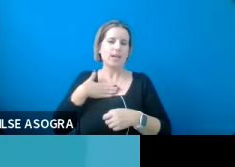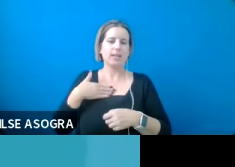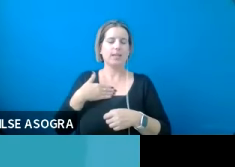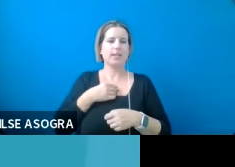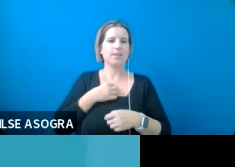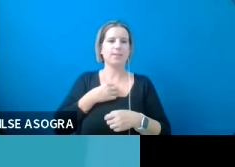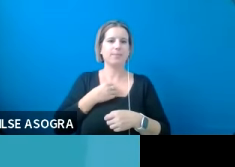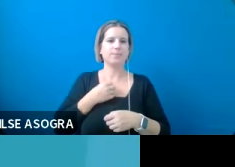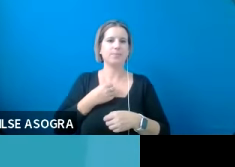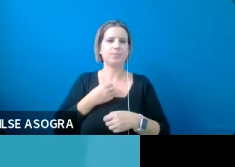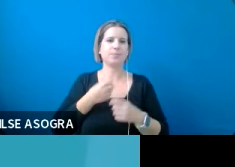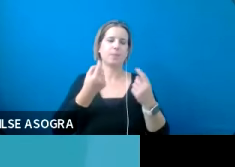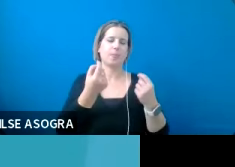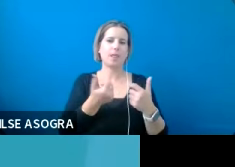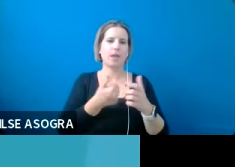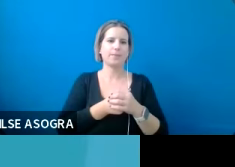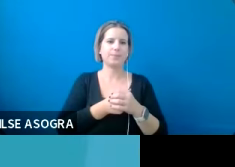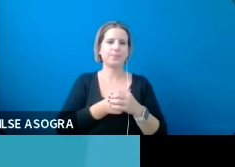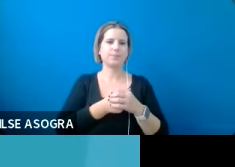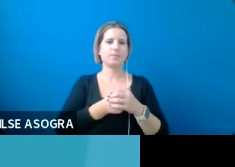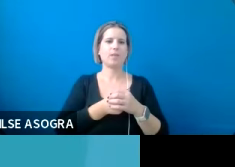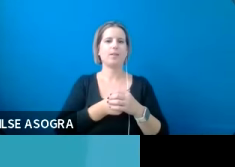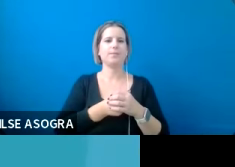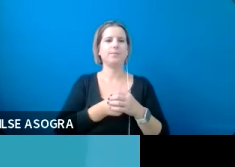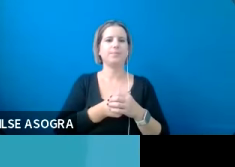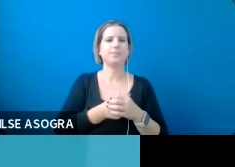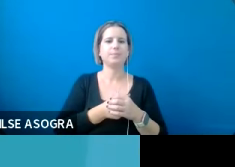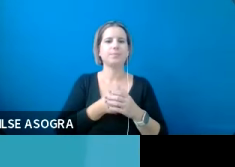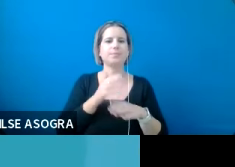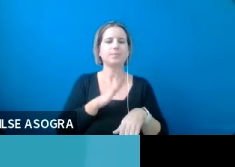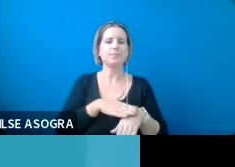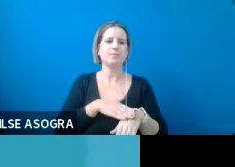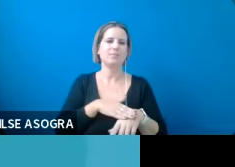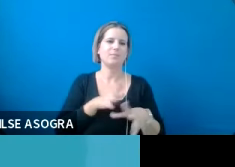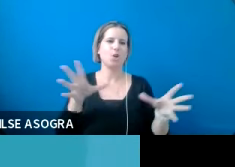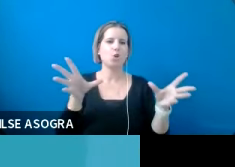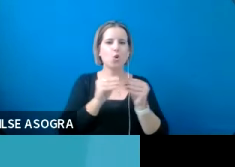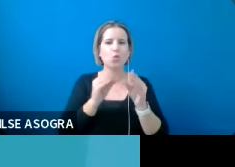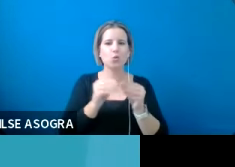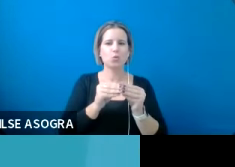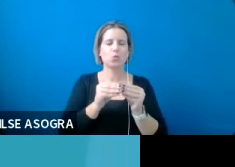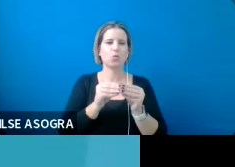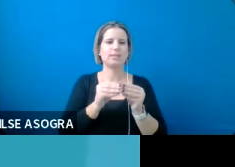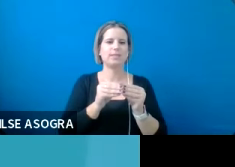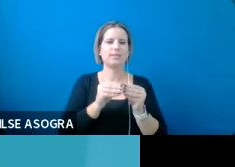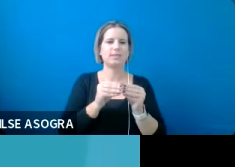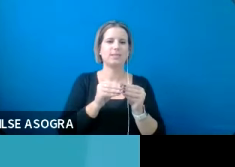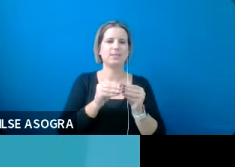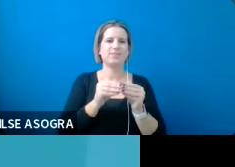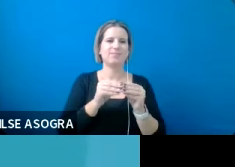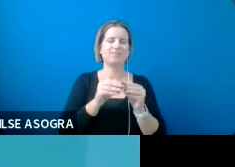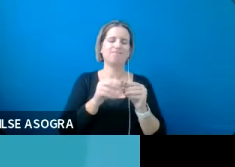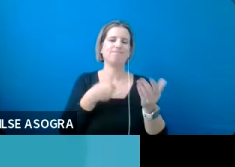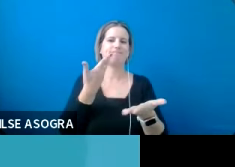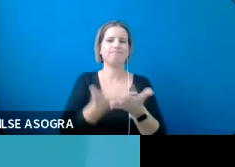pues un poco para eso para compartir conclusiones o tal plantearos